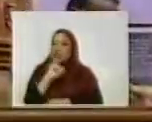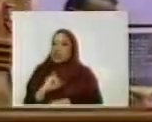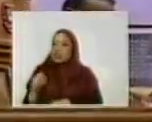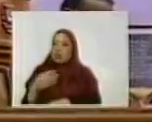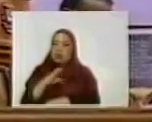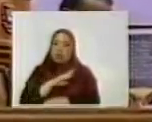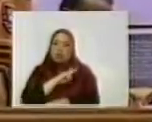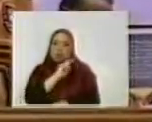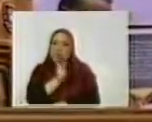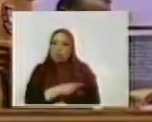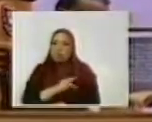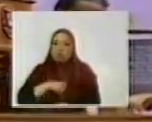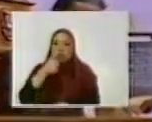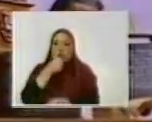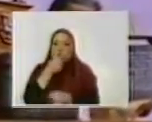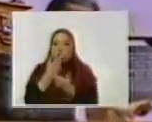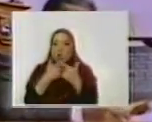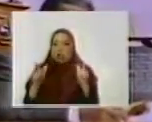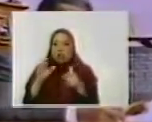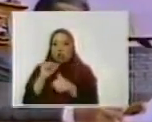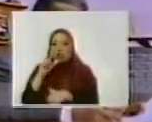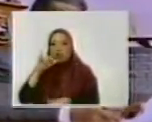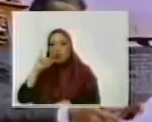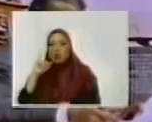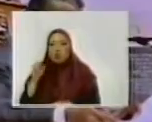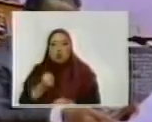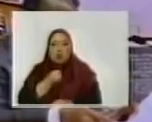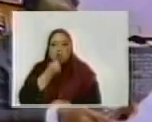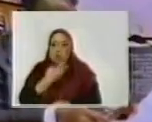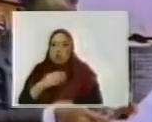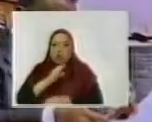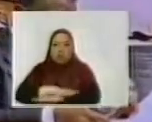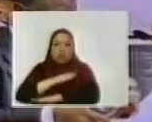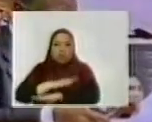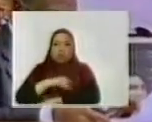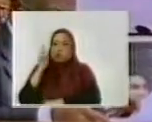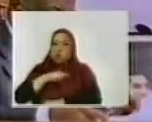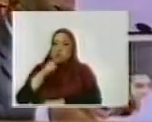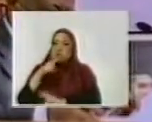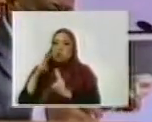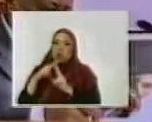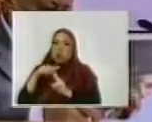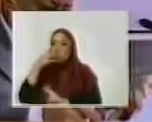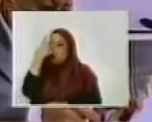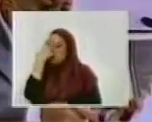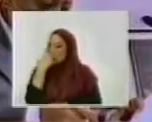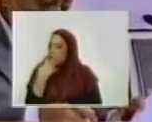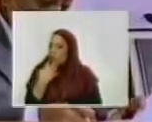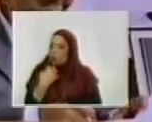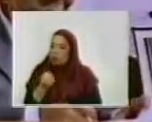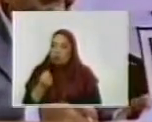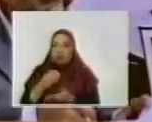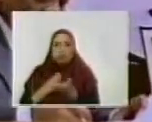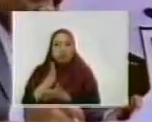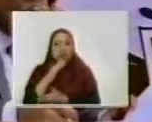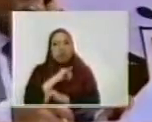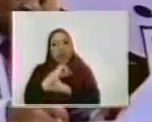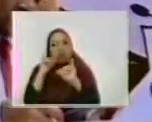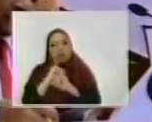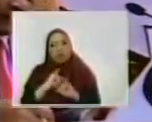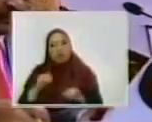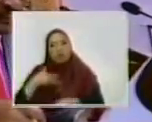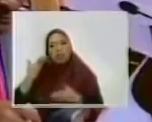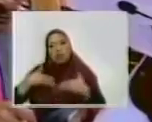pasión de un Alí Rodríguez Araque, que nunca conoció la tristeza, siempre tuvo la